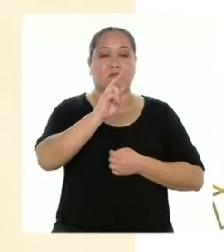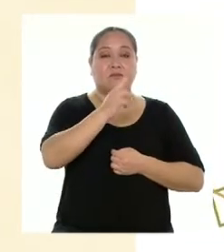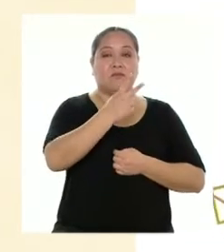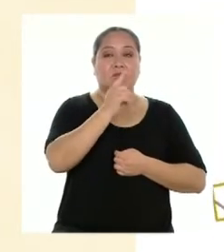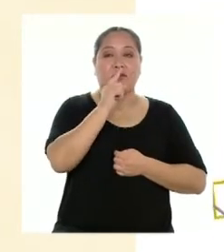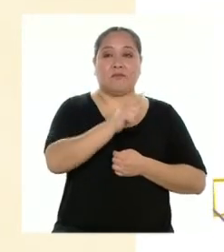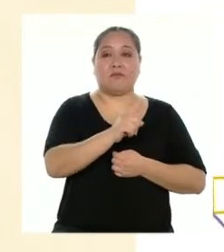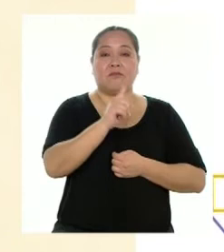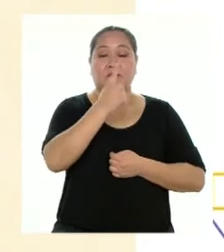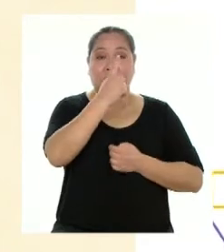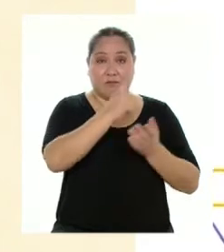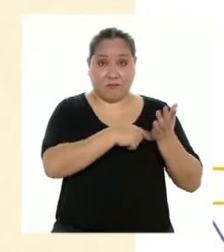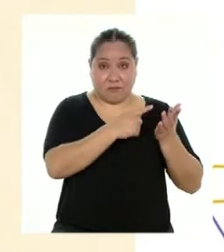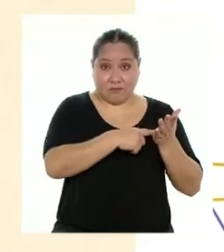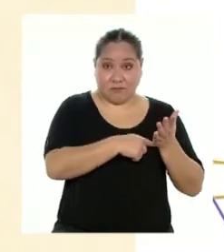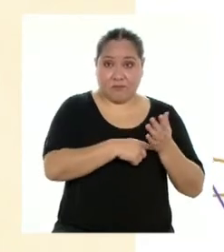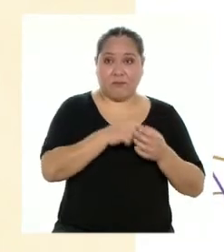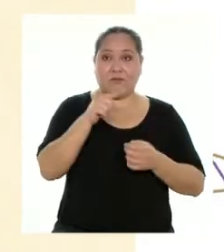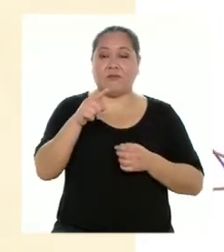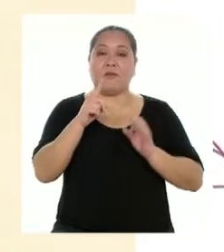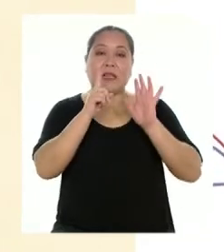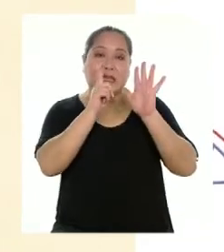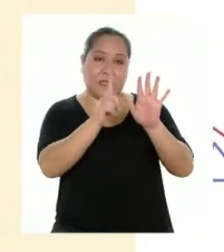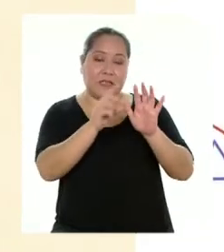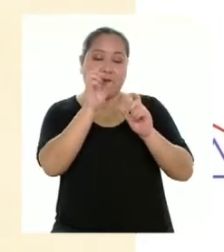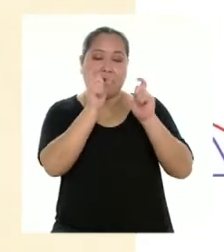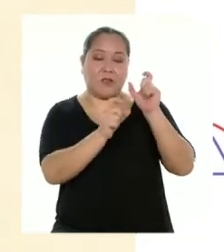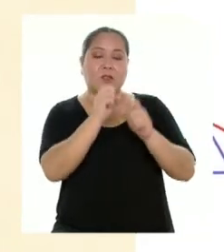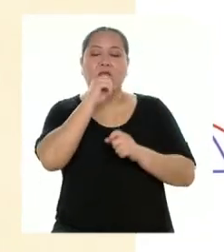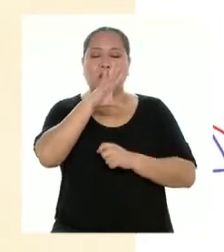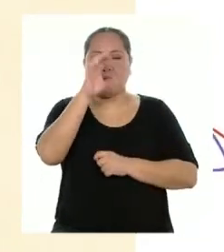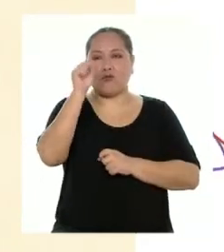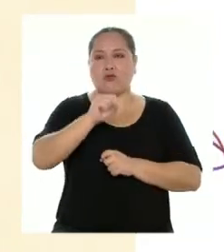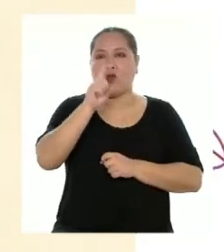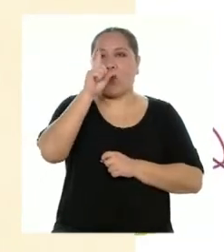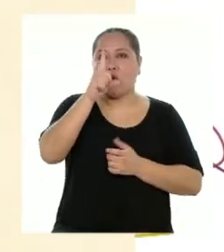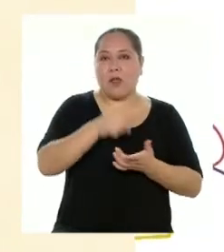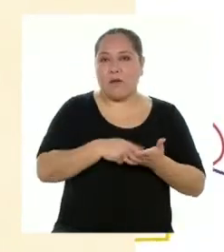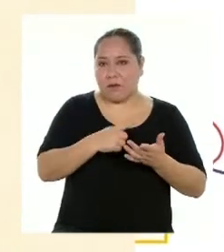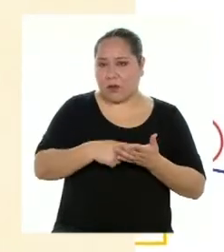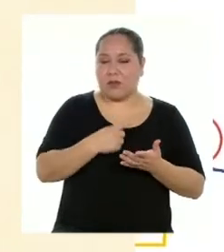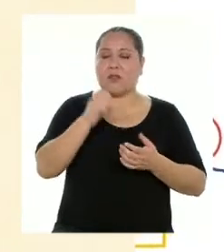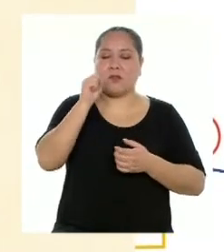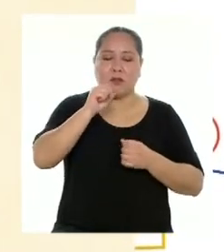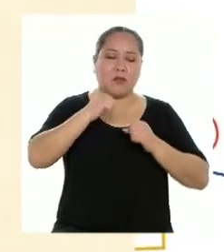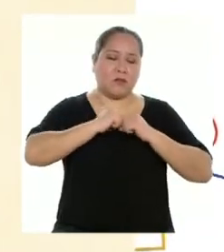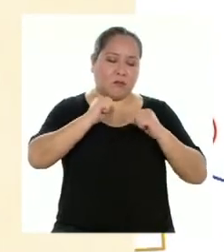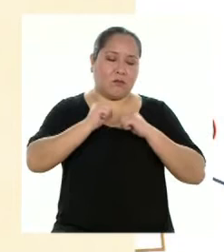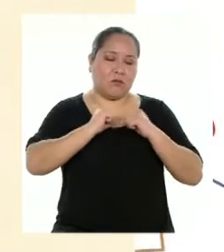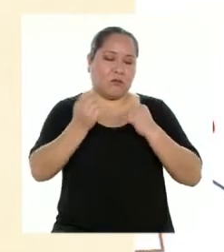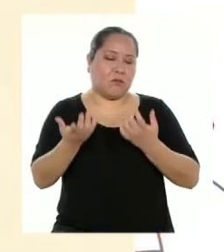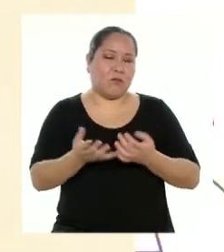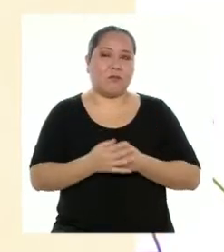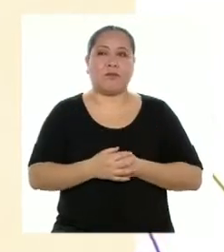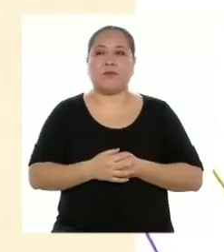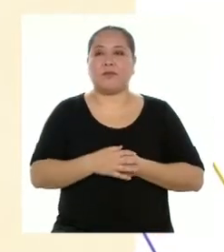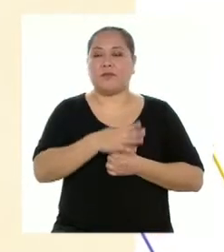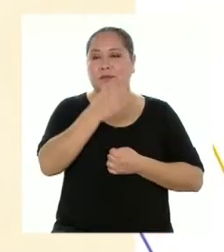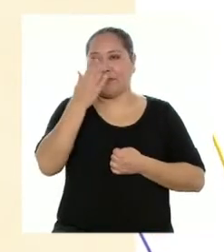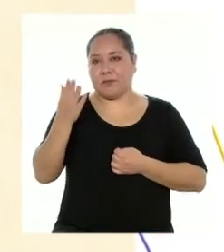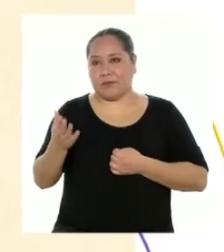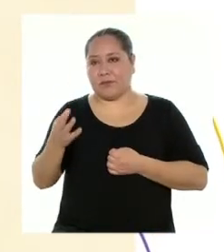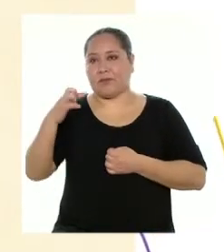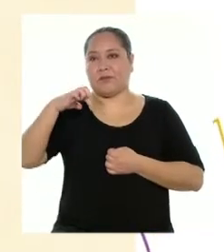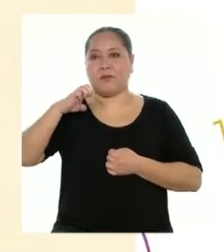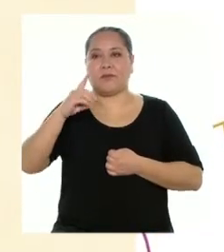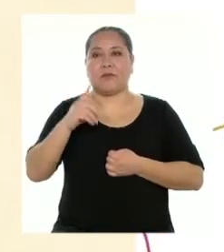una vez. En mi caso, 6 personas respondieron que dedican una vez a hacer actividad física. En la de